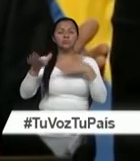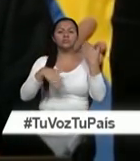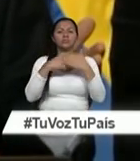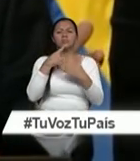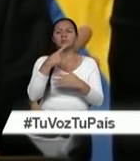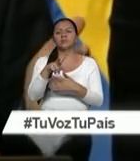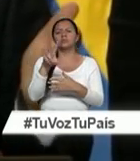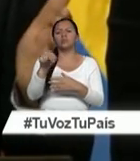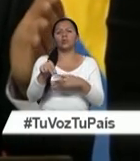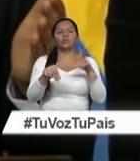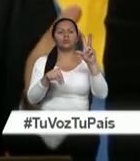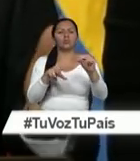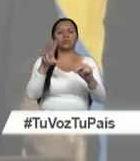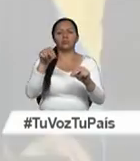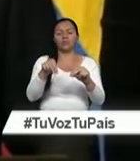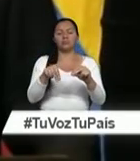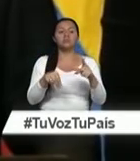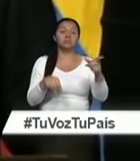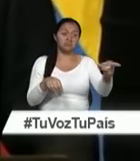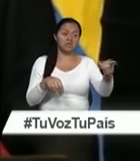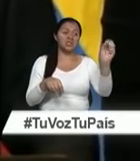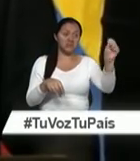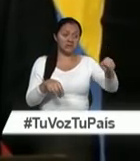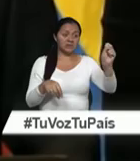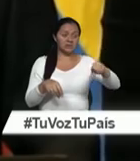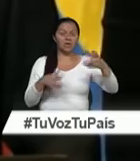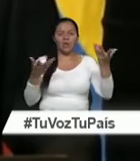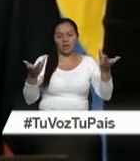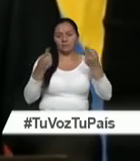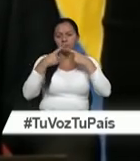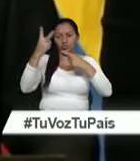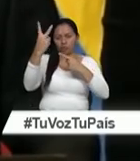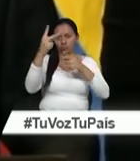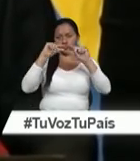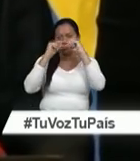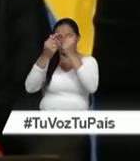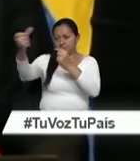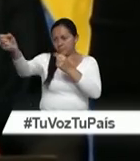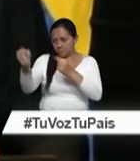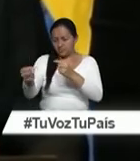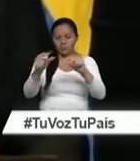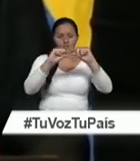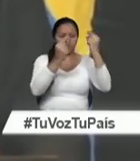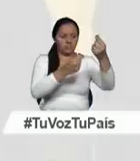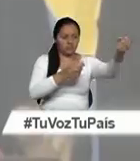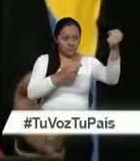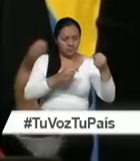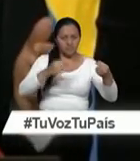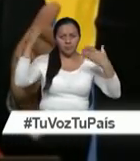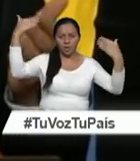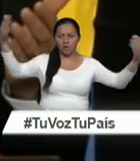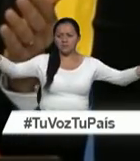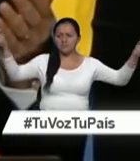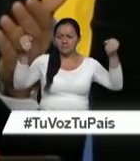escucho a los que dijeron sí. Convocaré a todas las fuerzas políticas